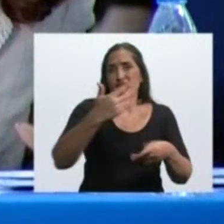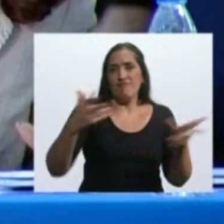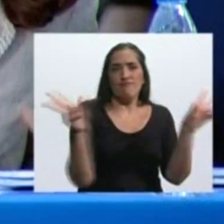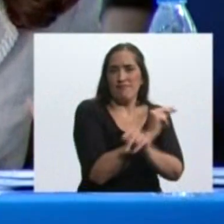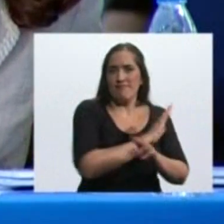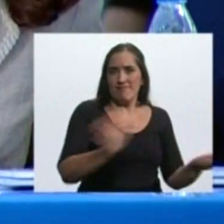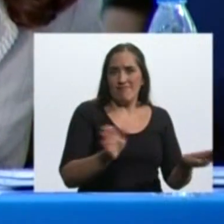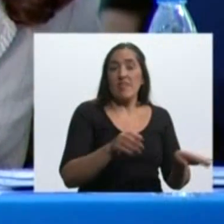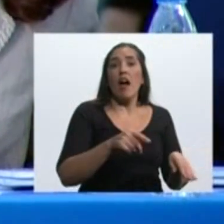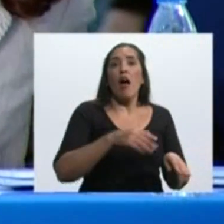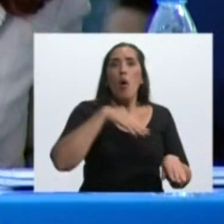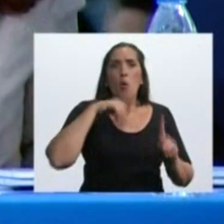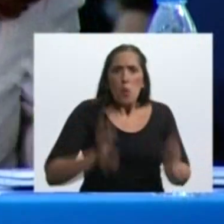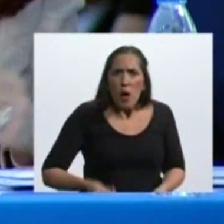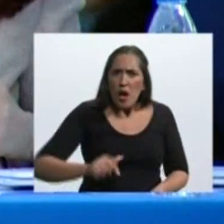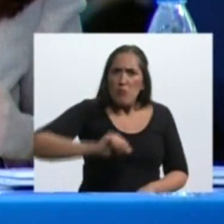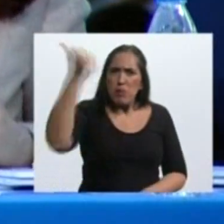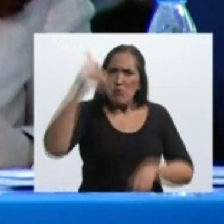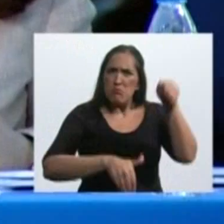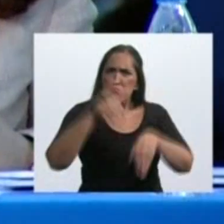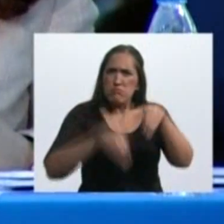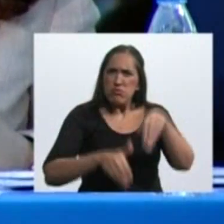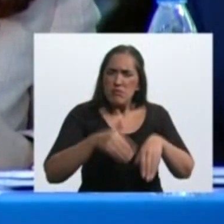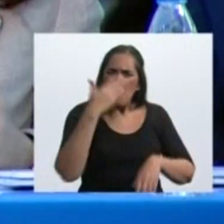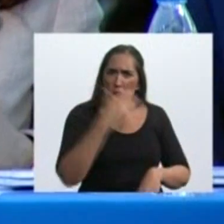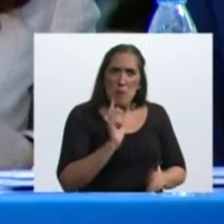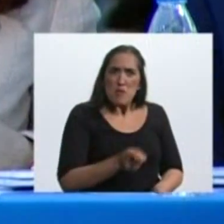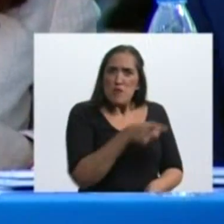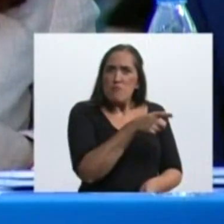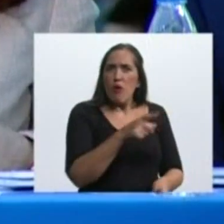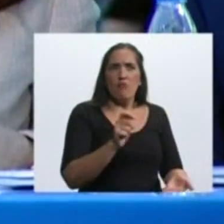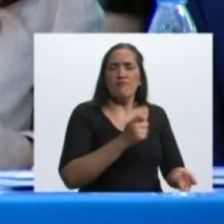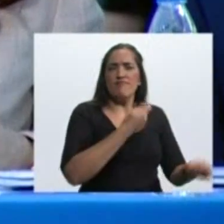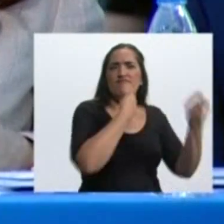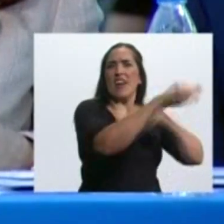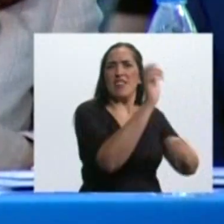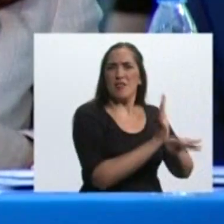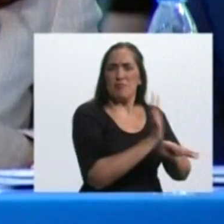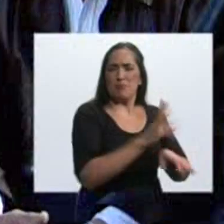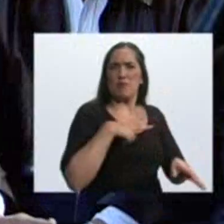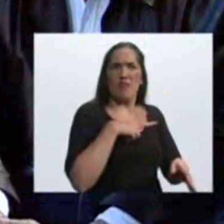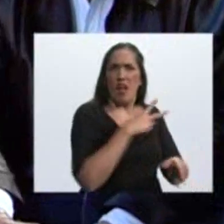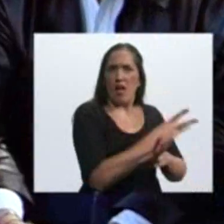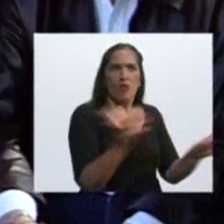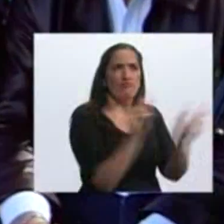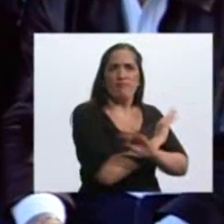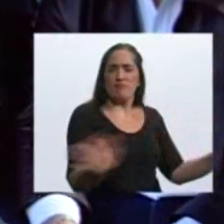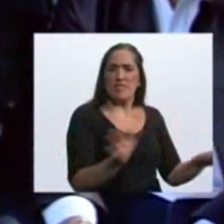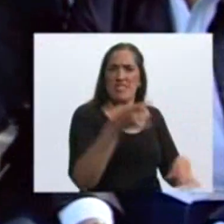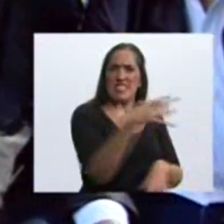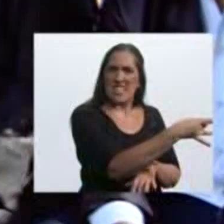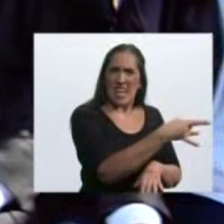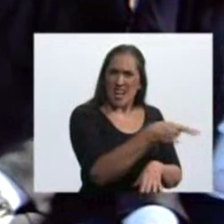ganaban las elecciones. Esto nos plantea una reflexión sobre nosotros mismos y sobre nuestras decisiones. Eso